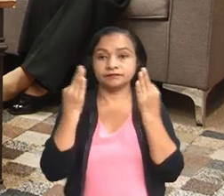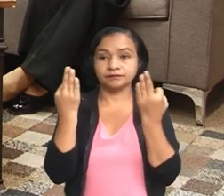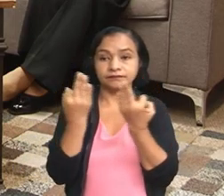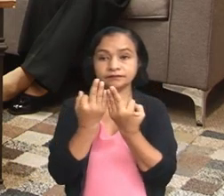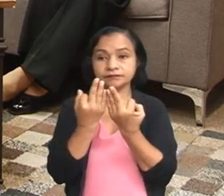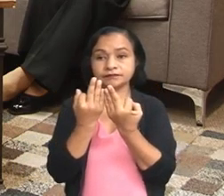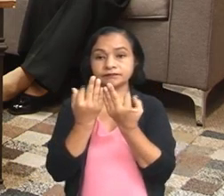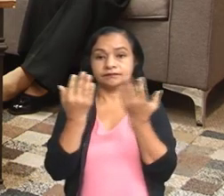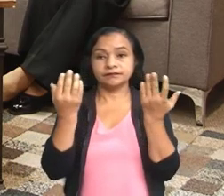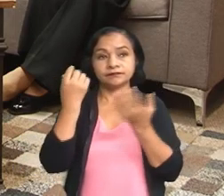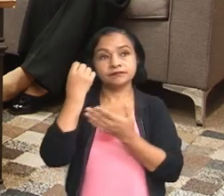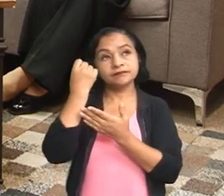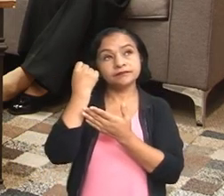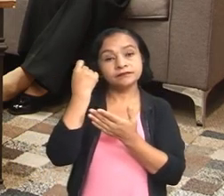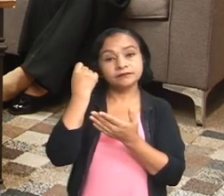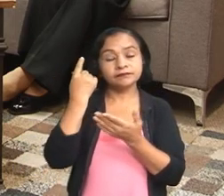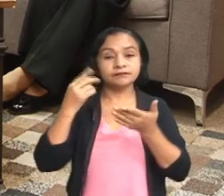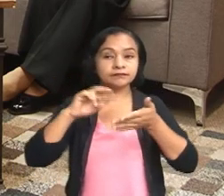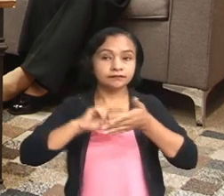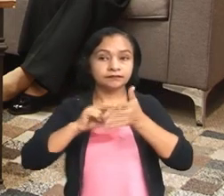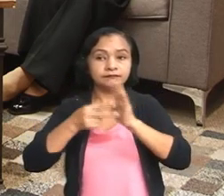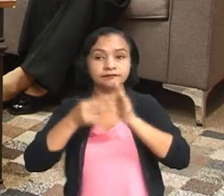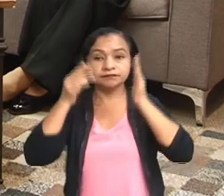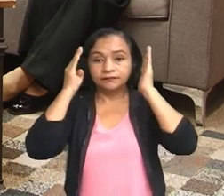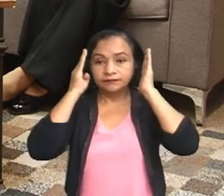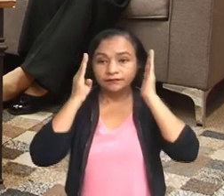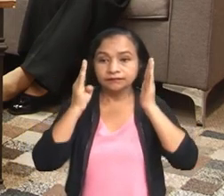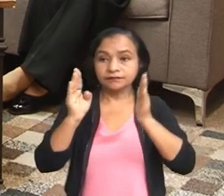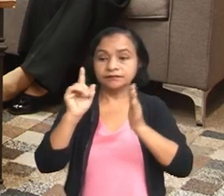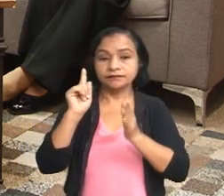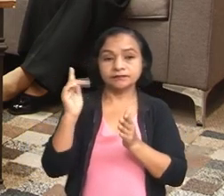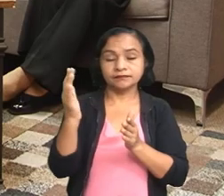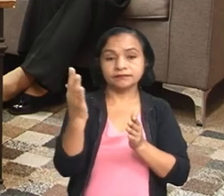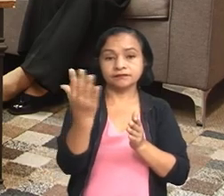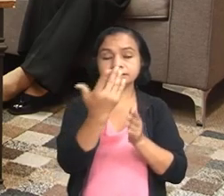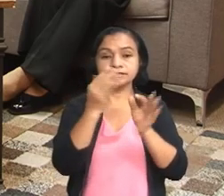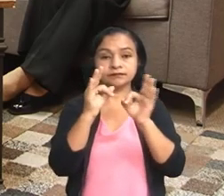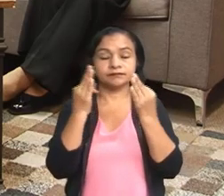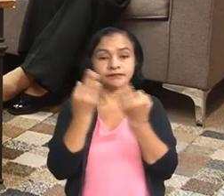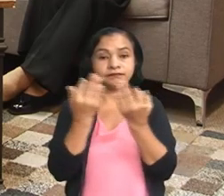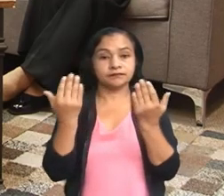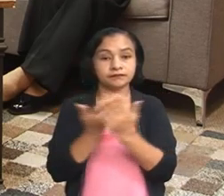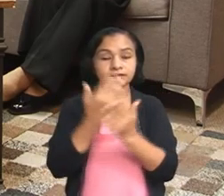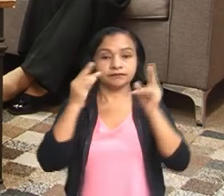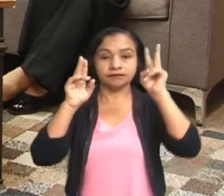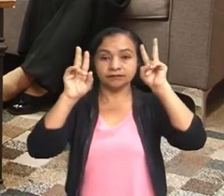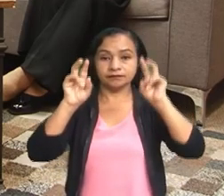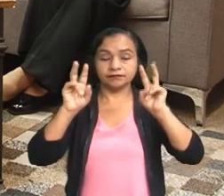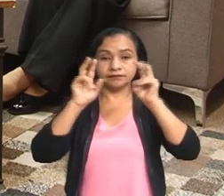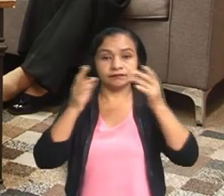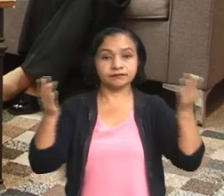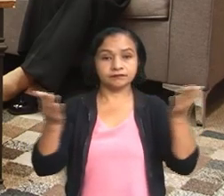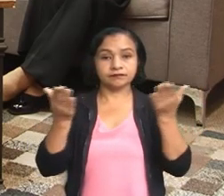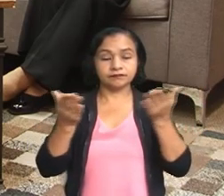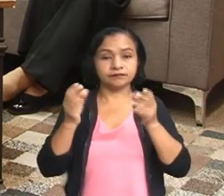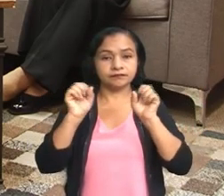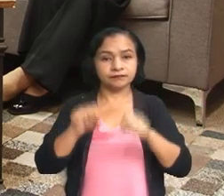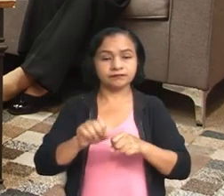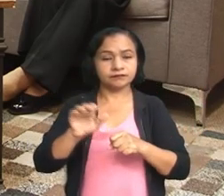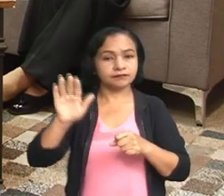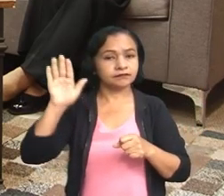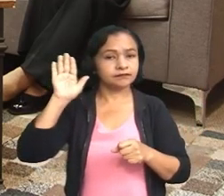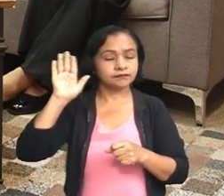productivo. Entender un poquito lo que significa atender de forma integral a las familias dentro de este nuevo paradigma de visión. ¿Cómo podemos entender ese compromiso